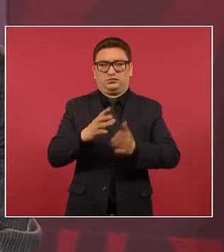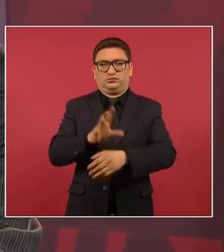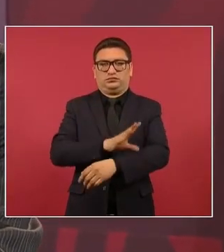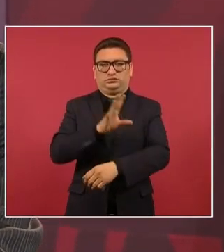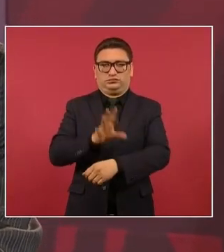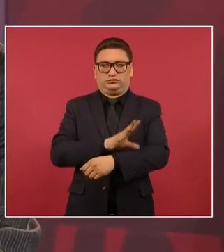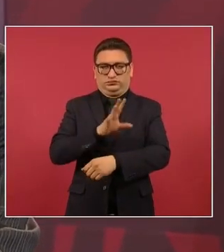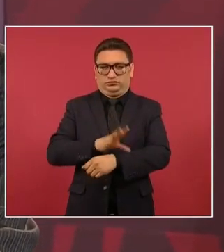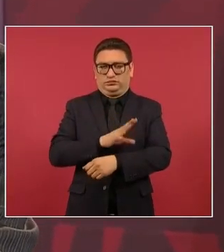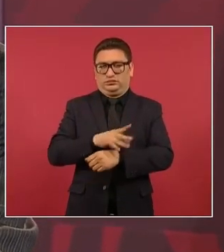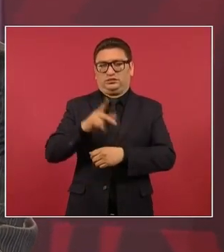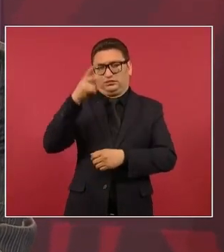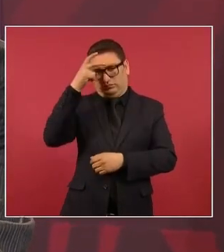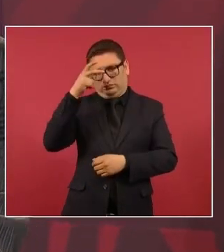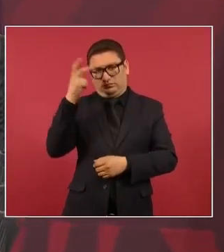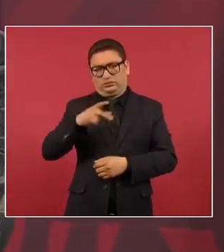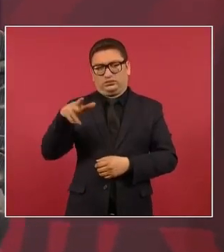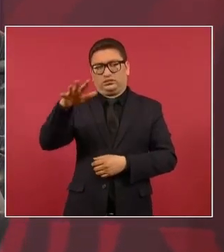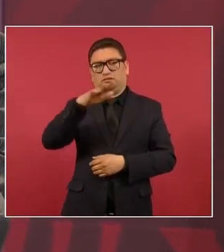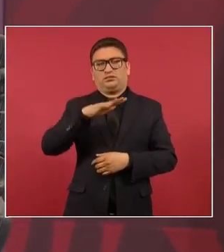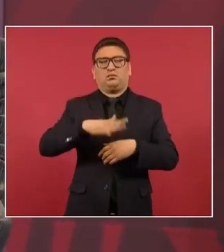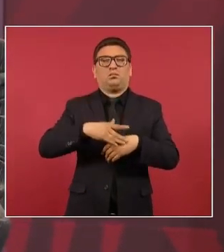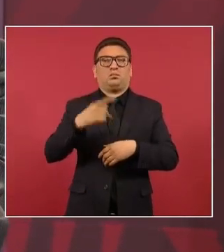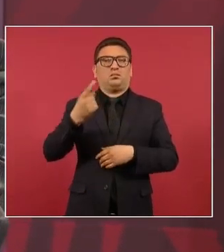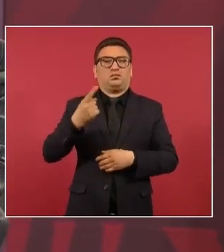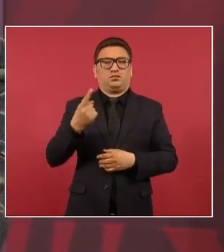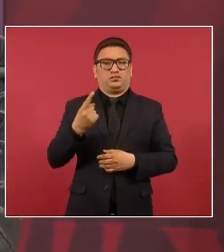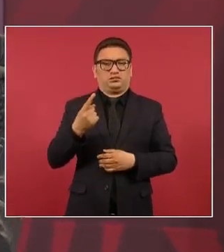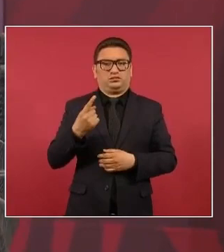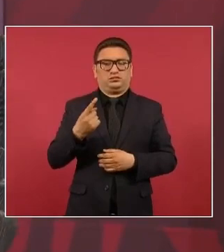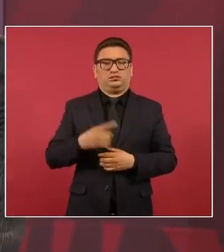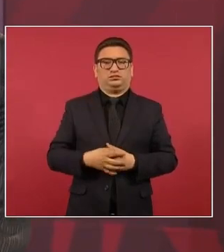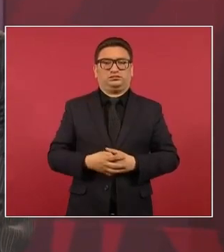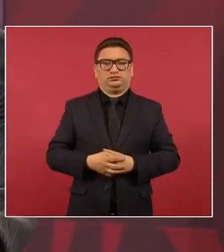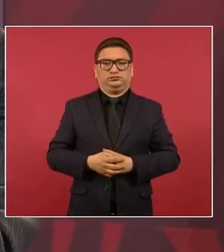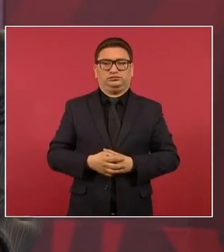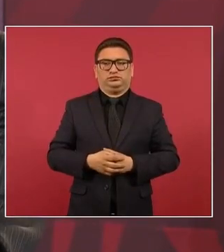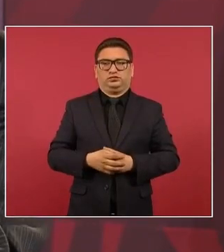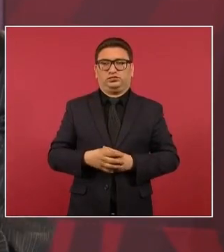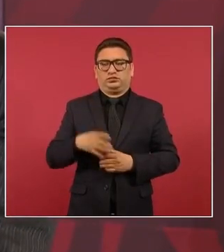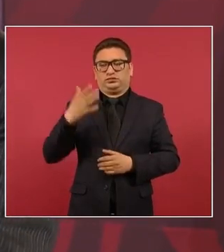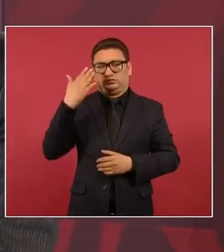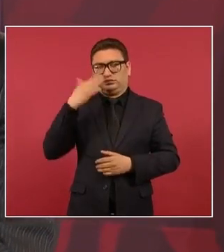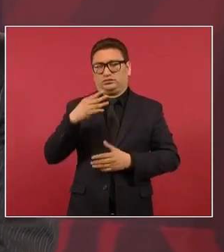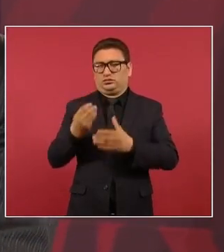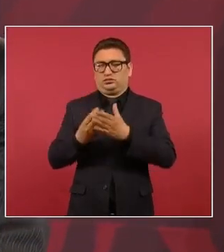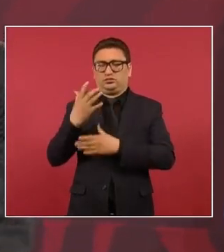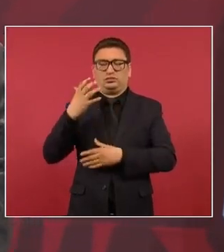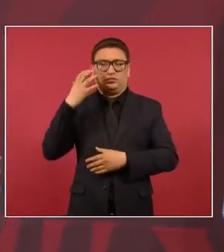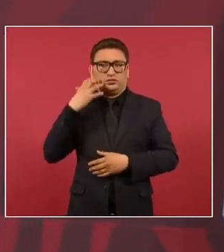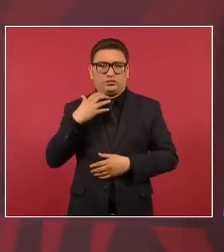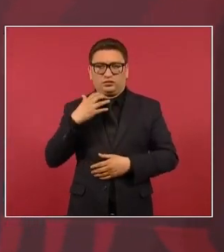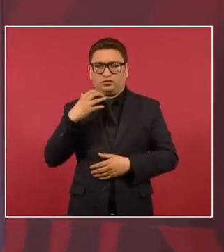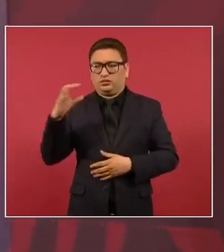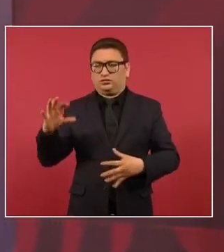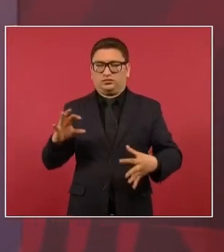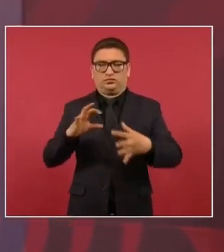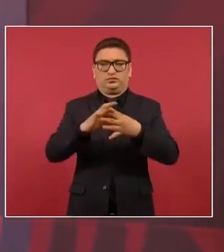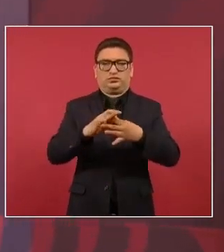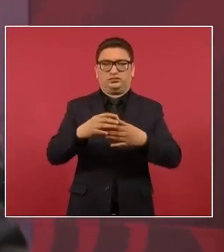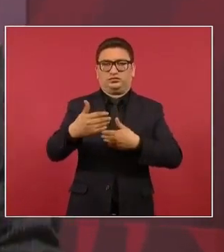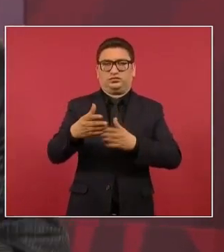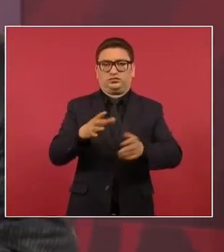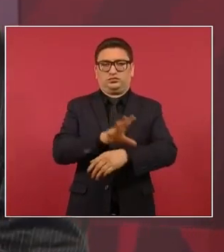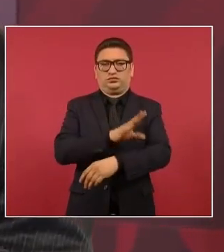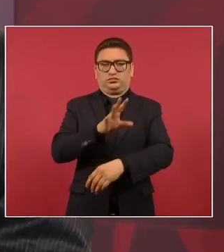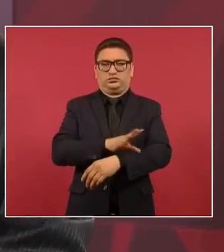en Hidalgo. Porque lo de Nuevo León se vincula mucho con una planta de batería que tienen